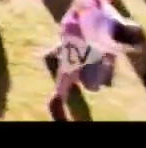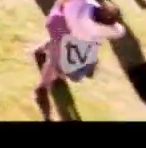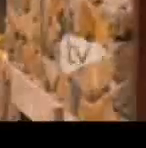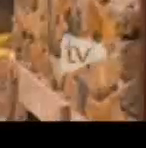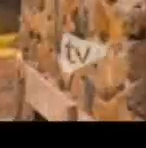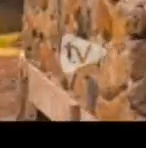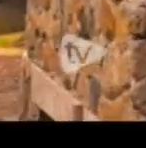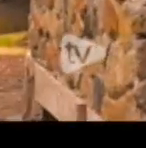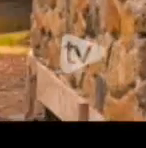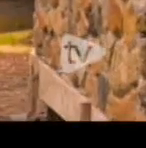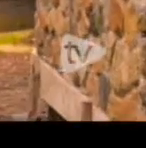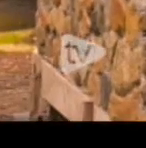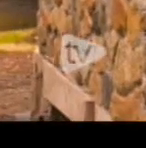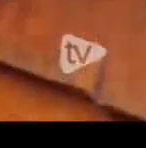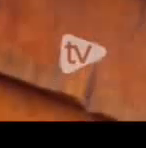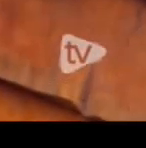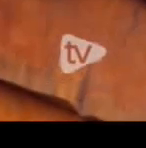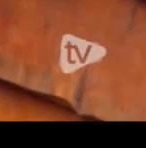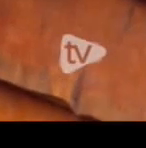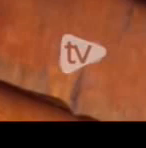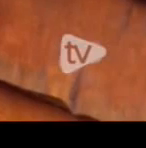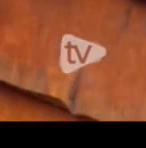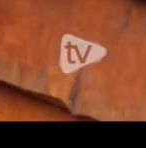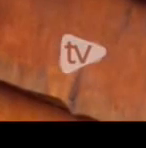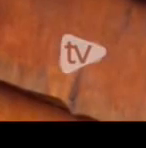Pero su vida da un giro inesperado.